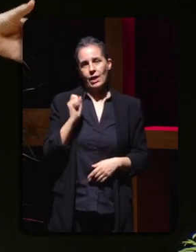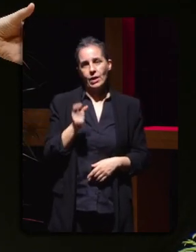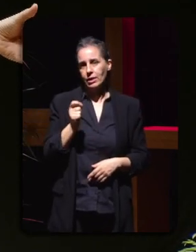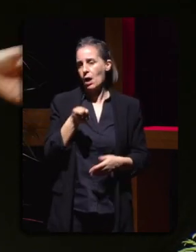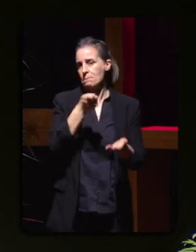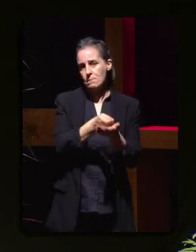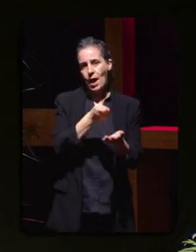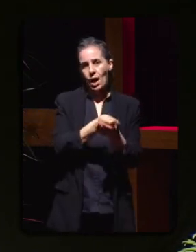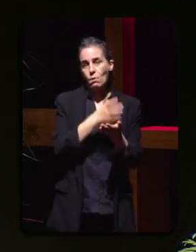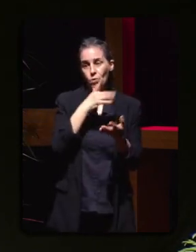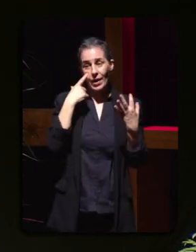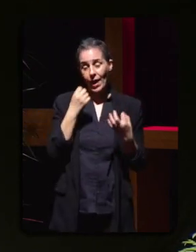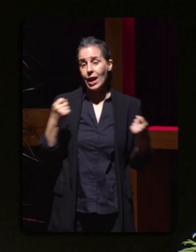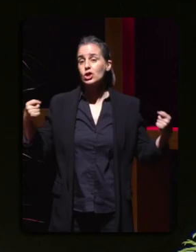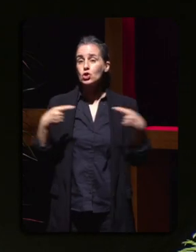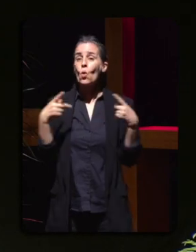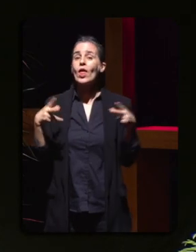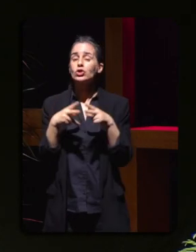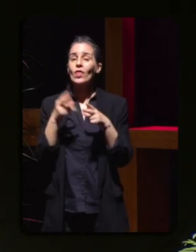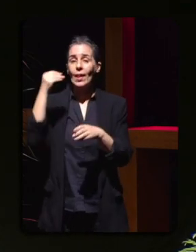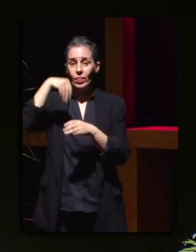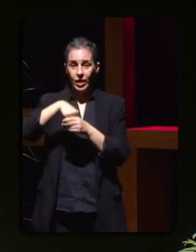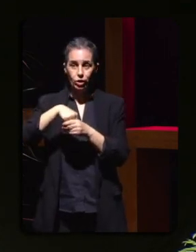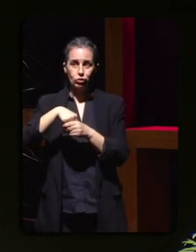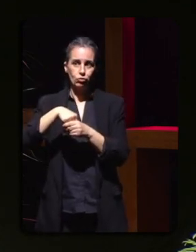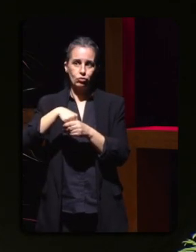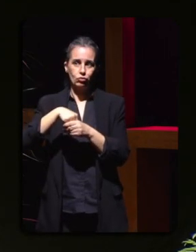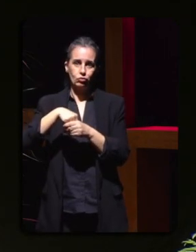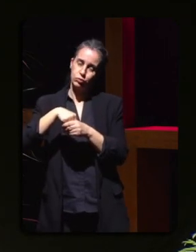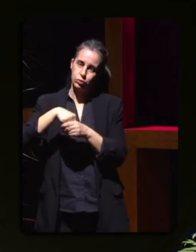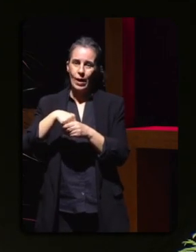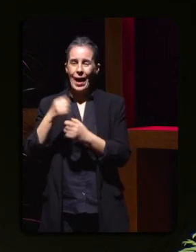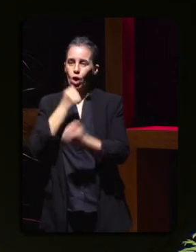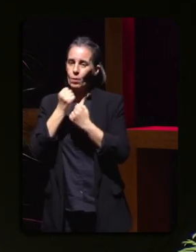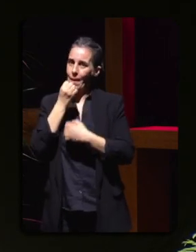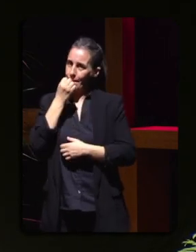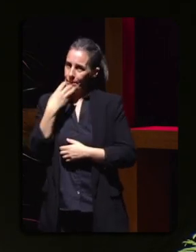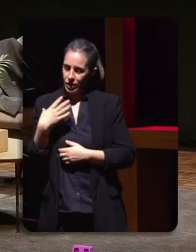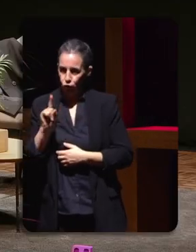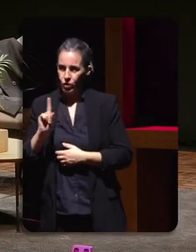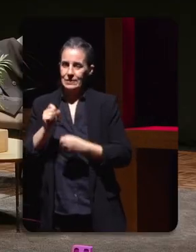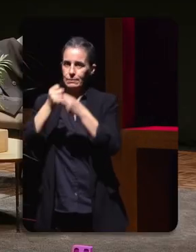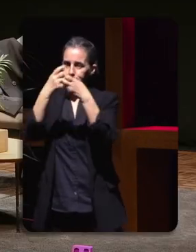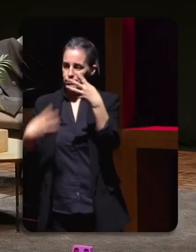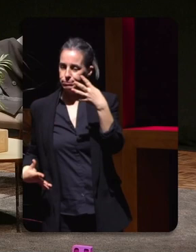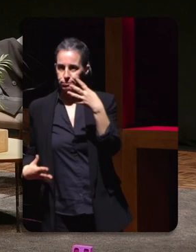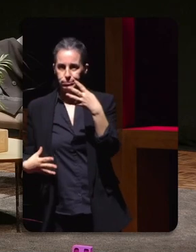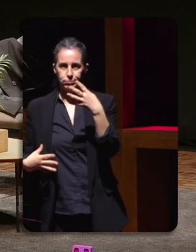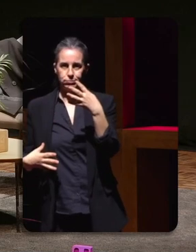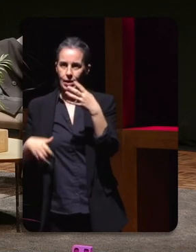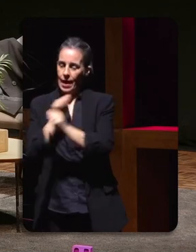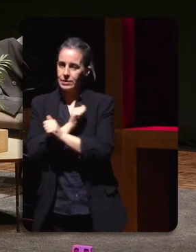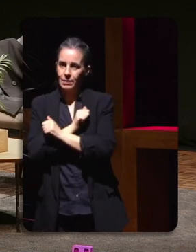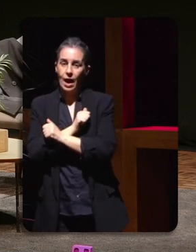porque tampoco la seguridad social estamos como para tirar cohetes con lo de las colas ya porque en Francia vas tranquilamente